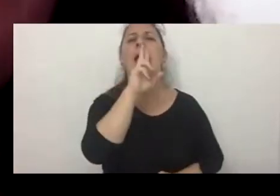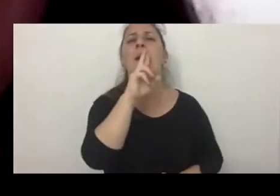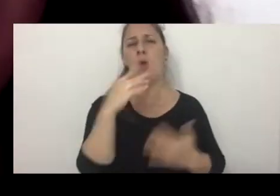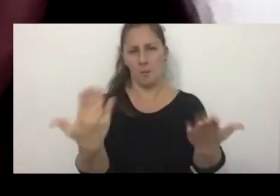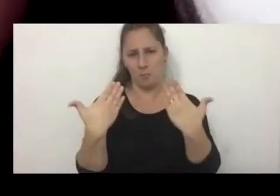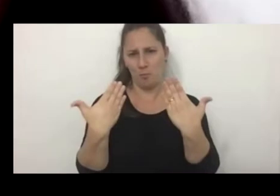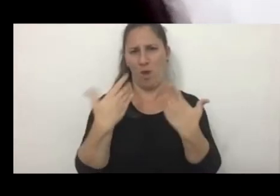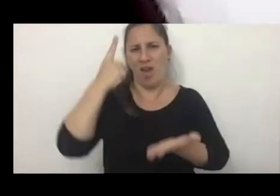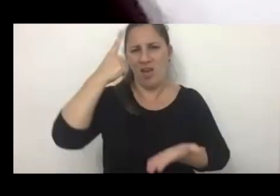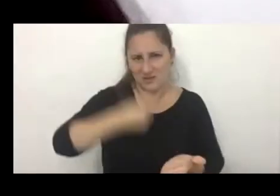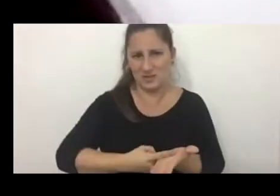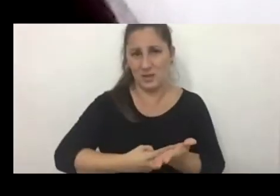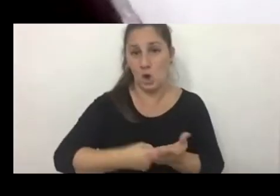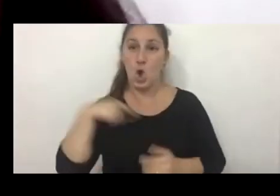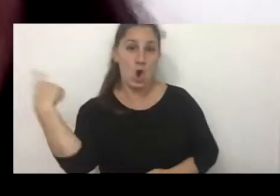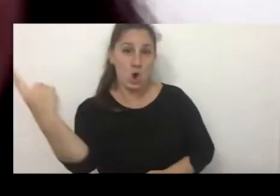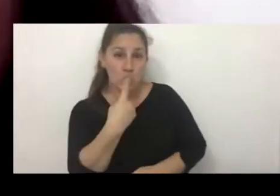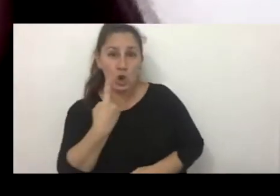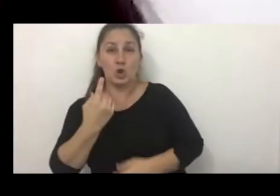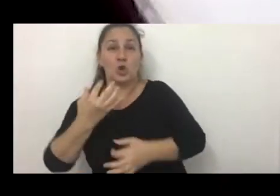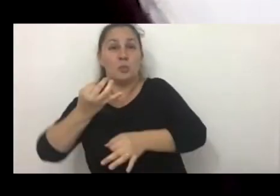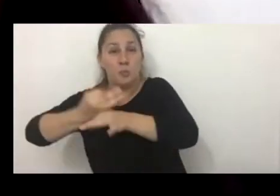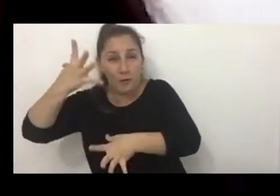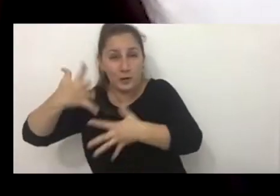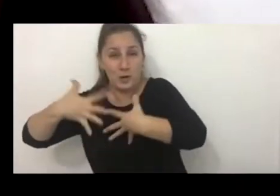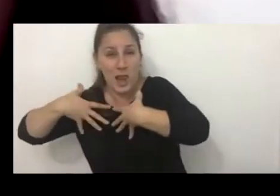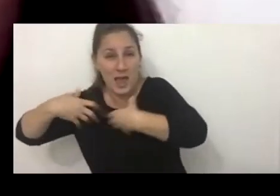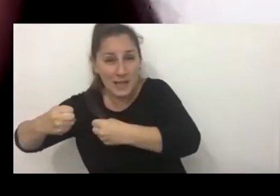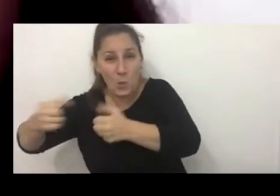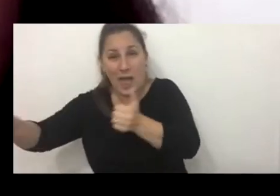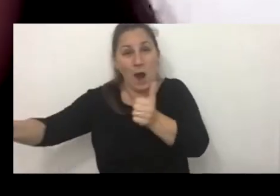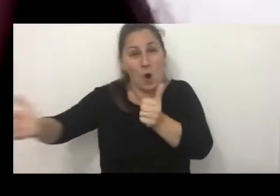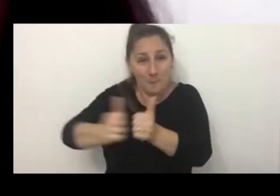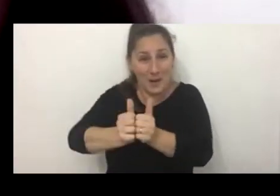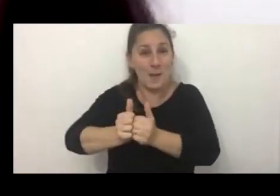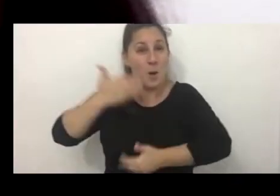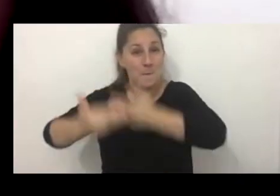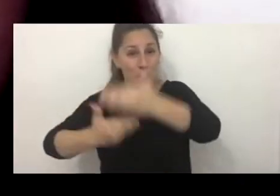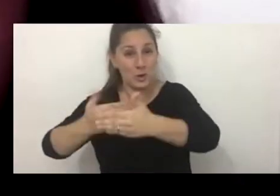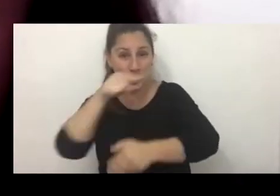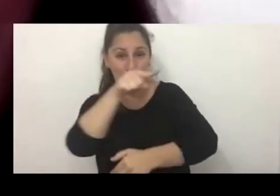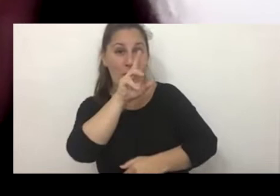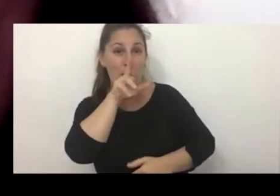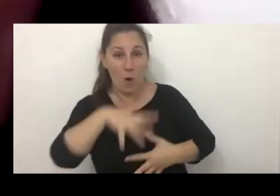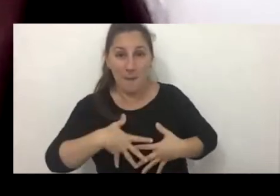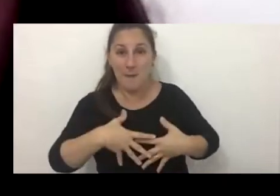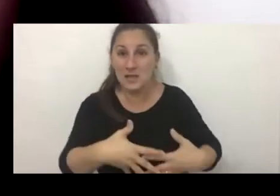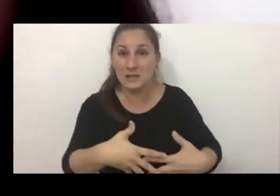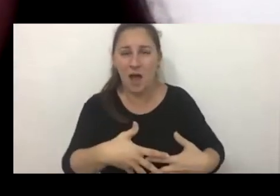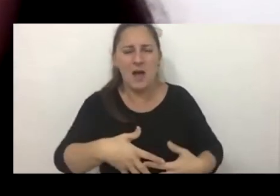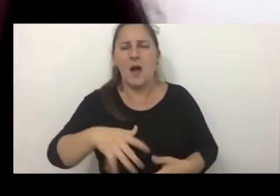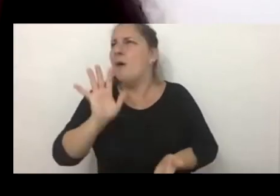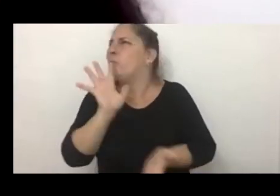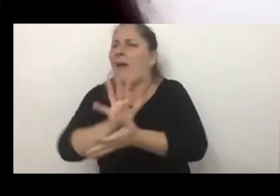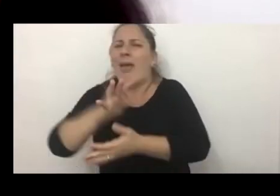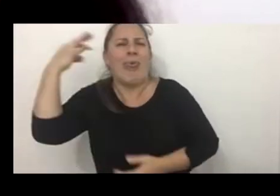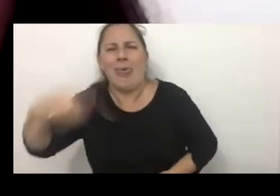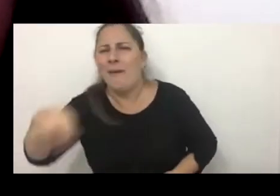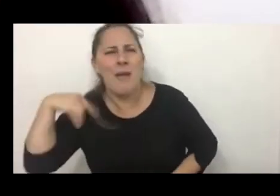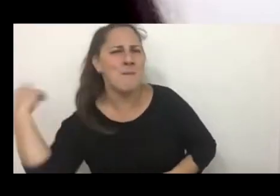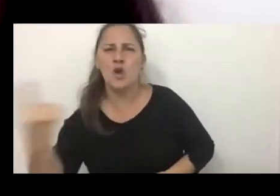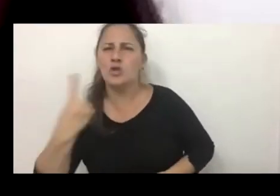doctora o el doctor Pirulito le dice, sí, tenés razón, te hago la orden, te internás el jueves y listo, sin contarle que en realidad la cesárea tiene un montón de